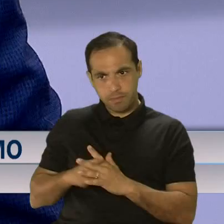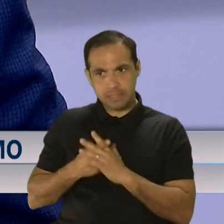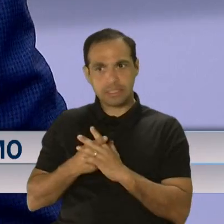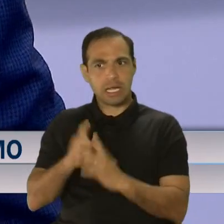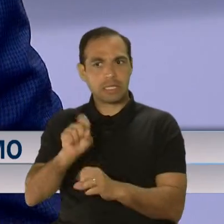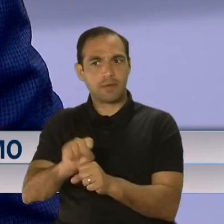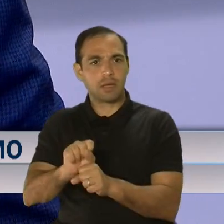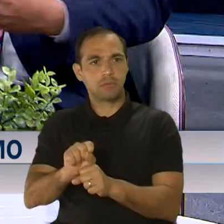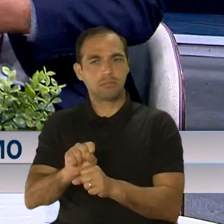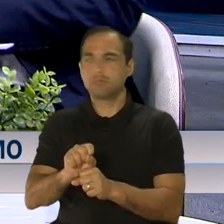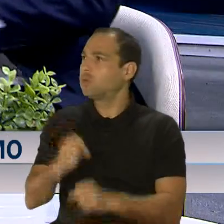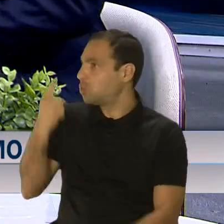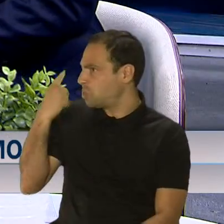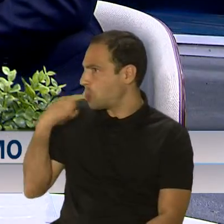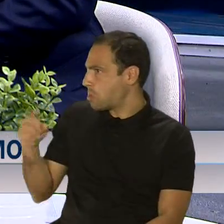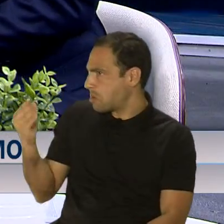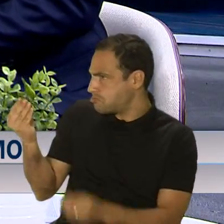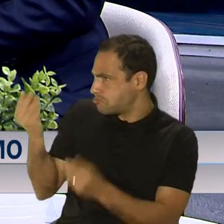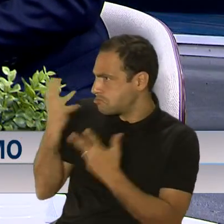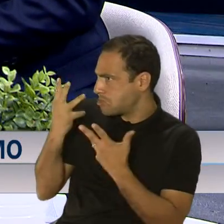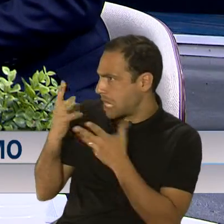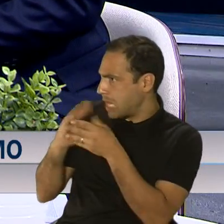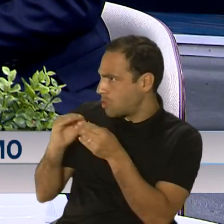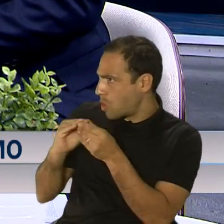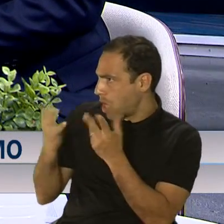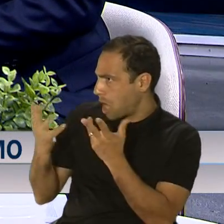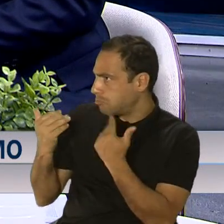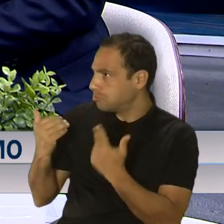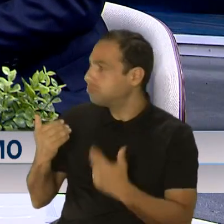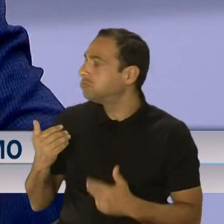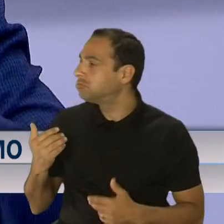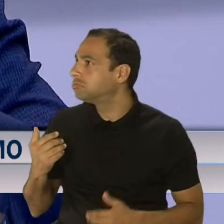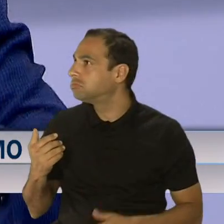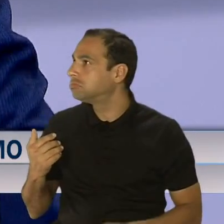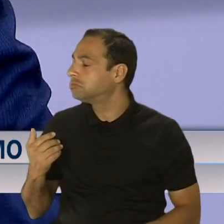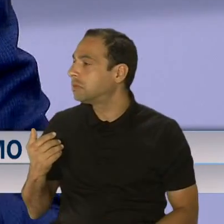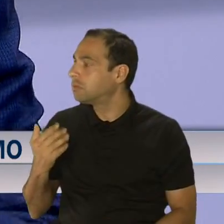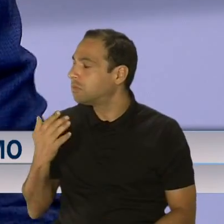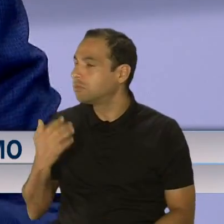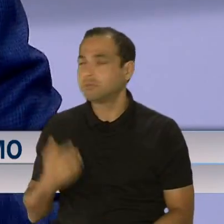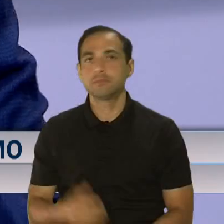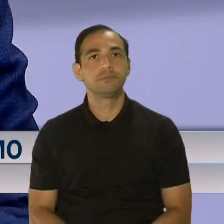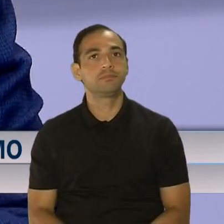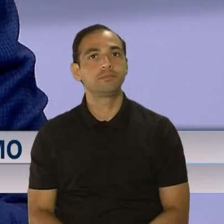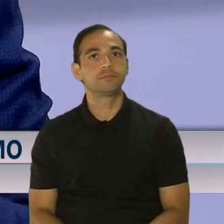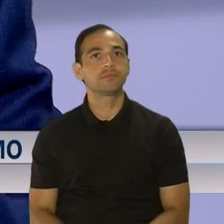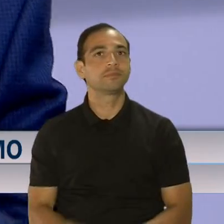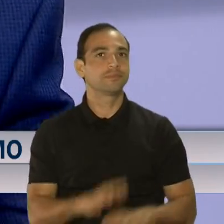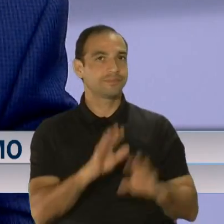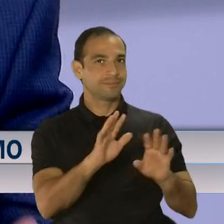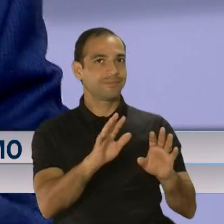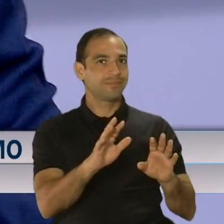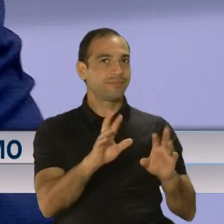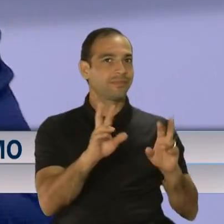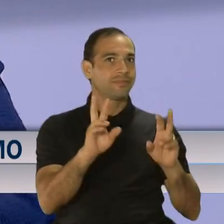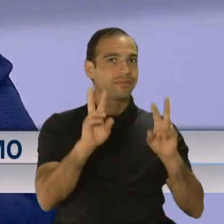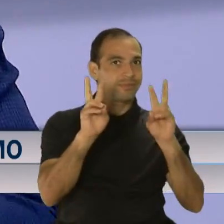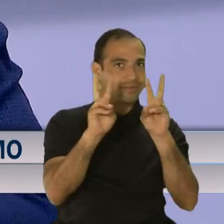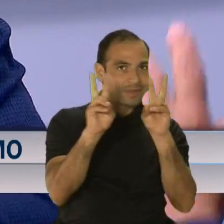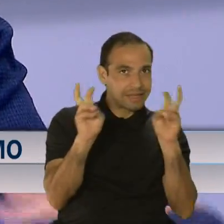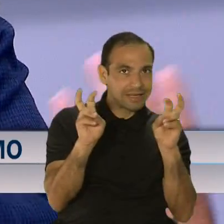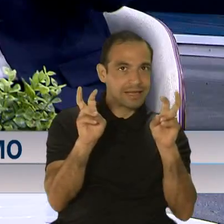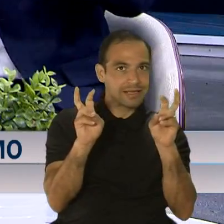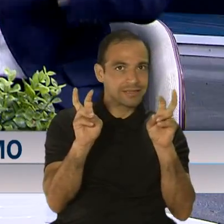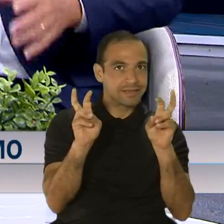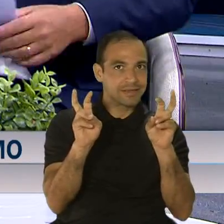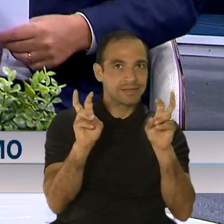saber por qué esto nace. No, es así, un momento dado, pues también esto es un tema de lo liberal, neoliberal. Pero